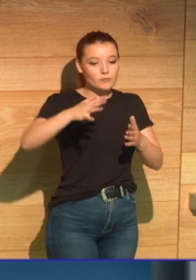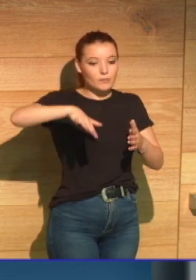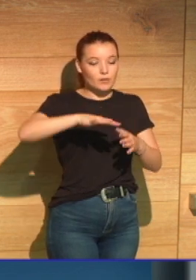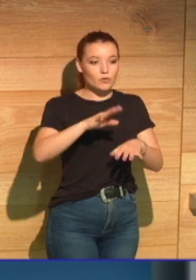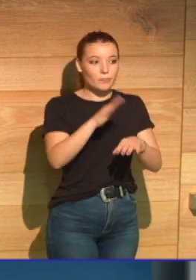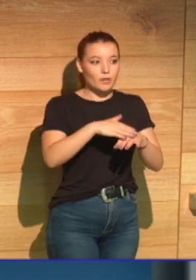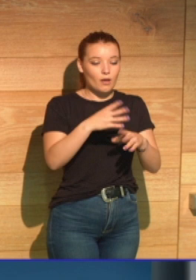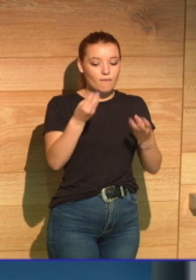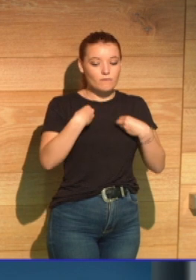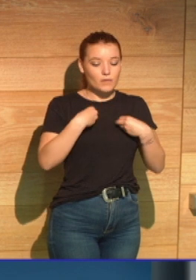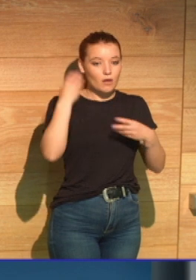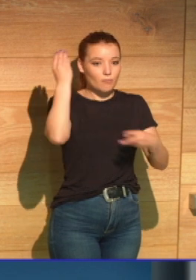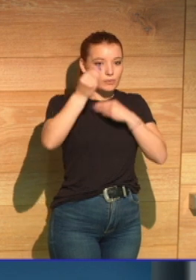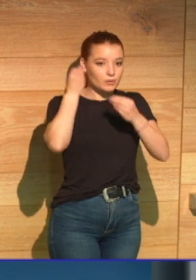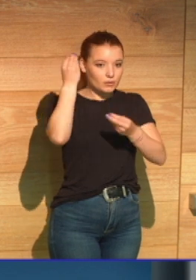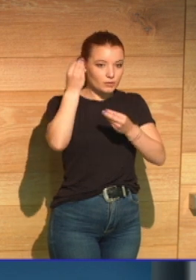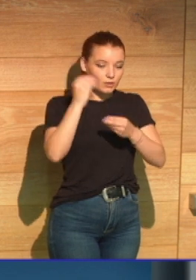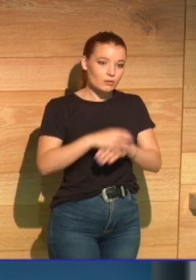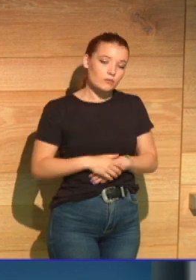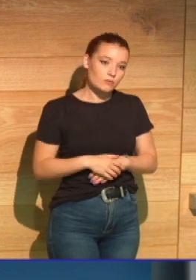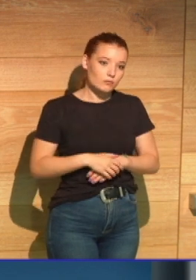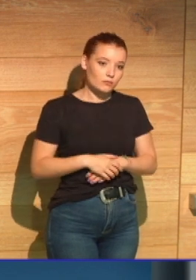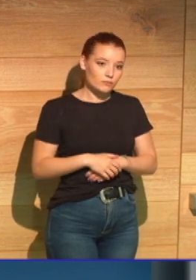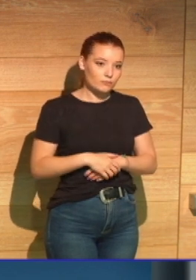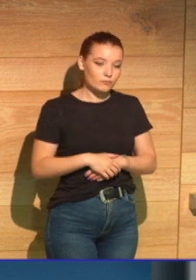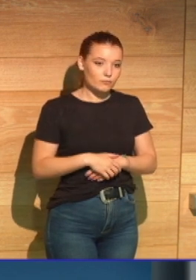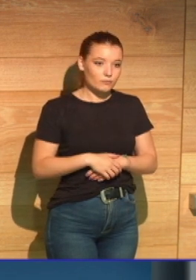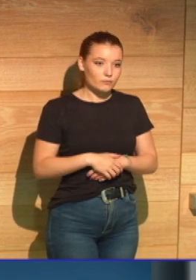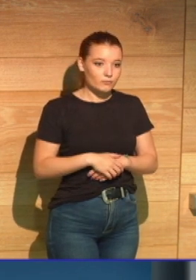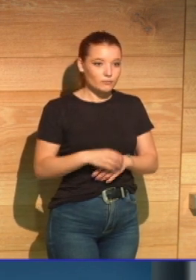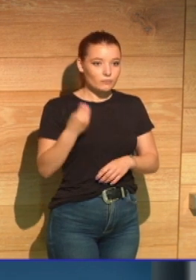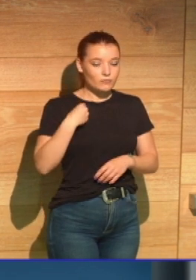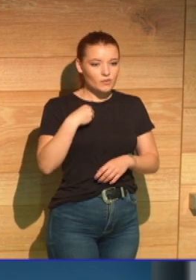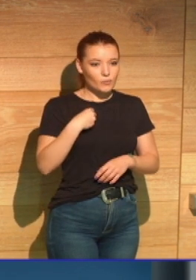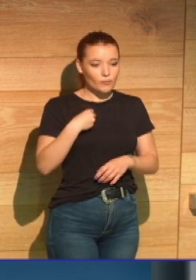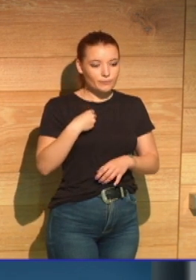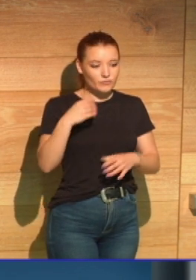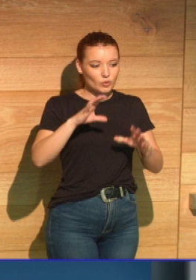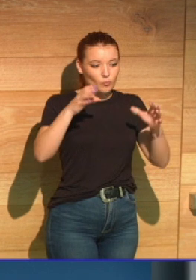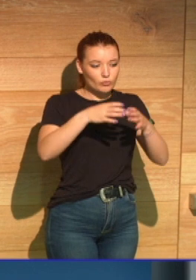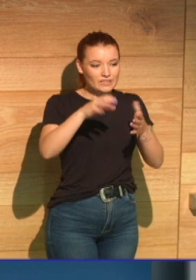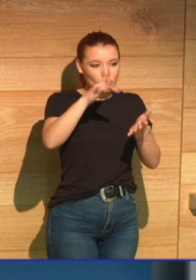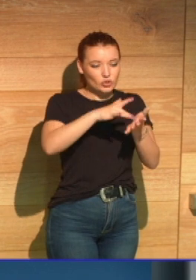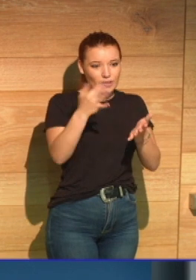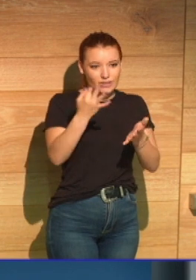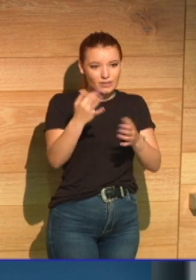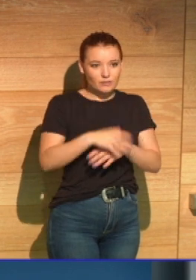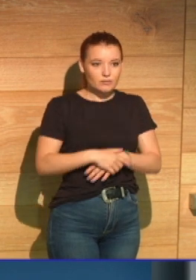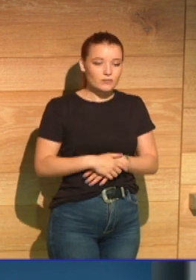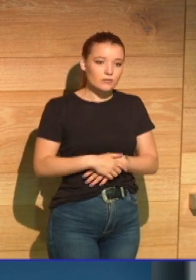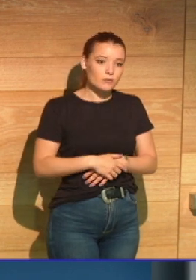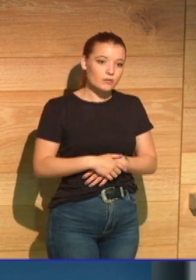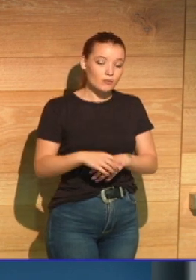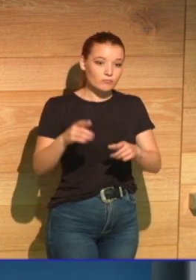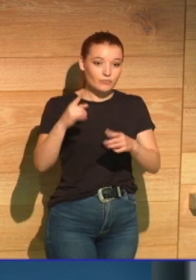sobre la vida y proponiendo espacios otra vez siempre hacia el foco en la comunidad y lo que está pasando en la comunidad. Este proyecto que ustedes ven ahora en la pantalla